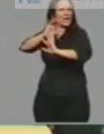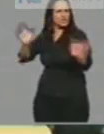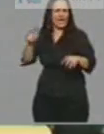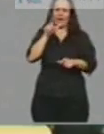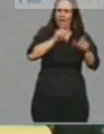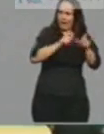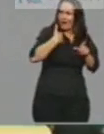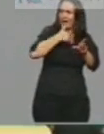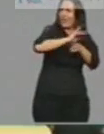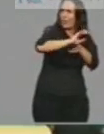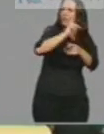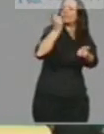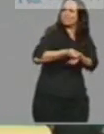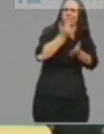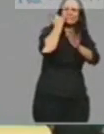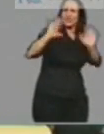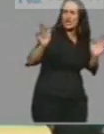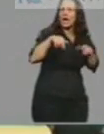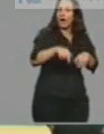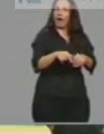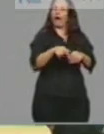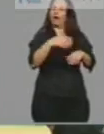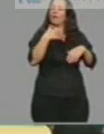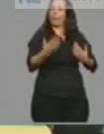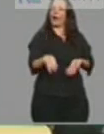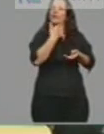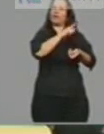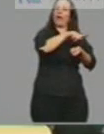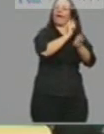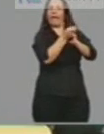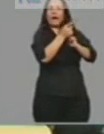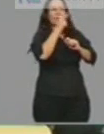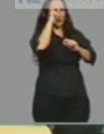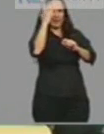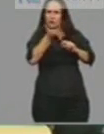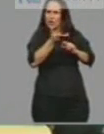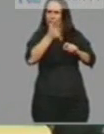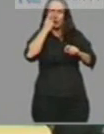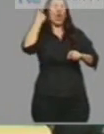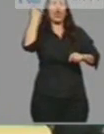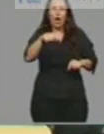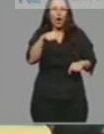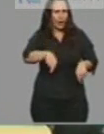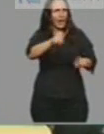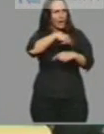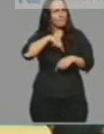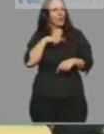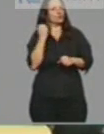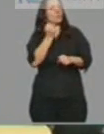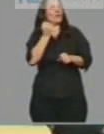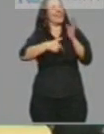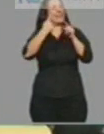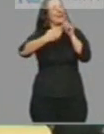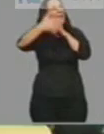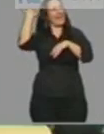país, con lo cual logramos este 93%, una tarea también muy buena que se dio en ese momento a través del entonces